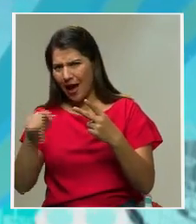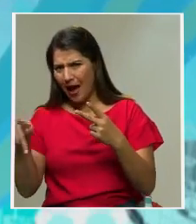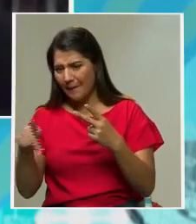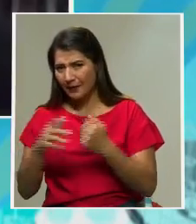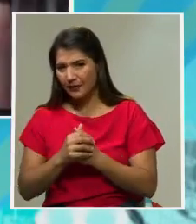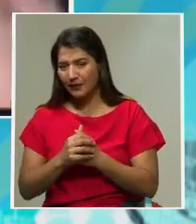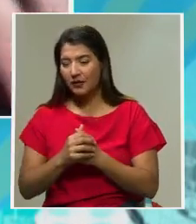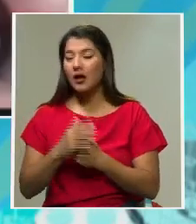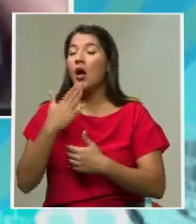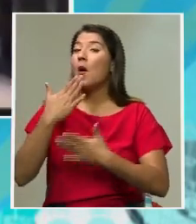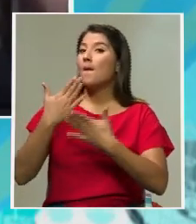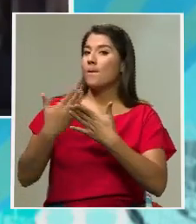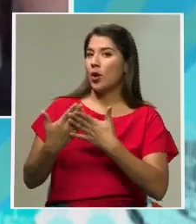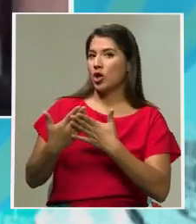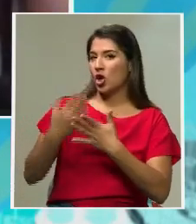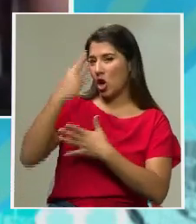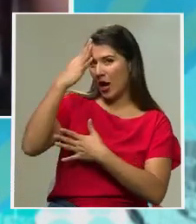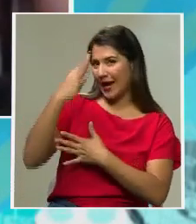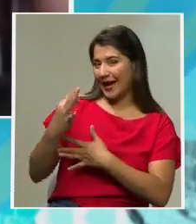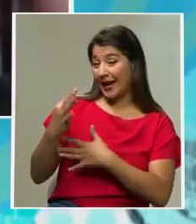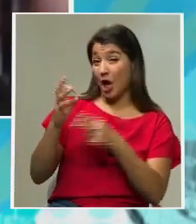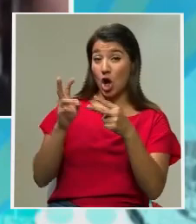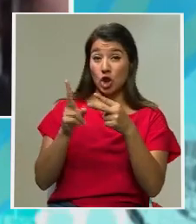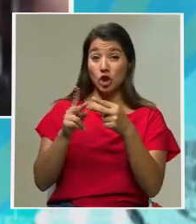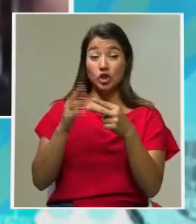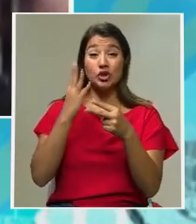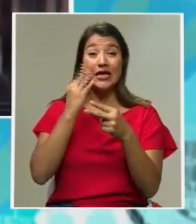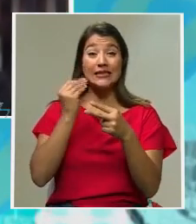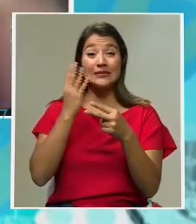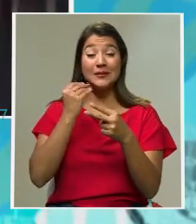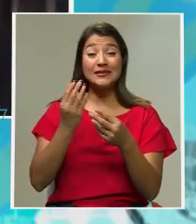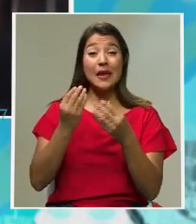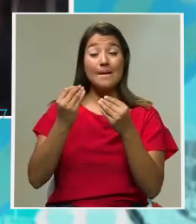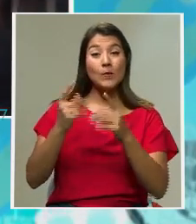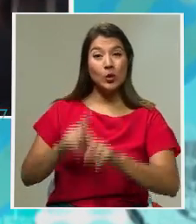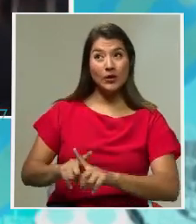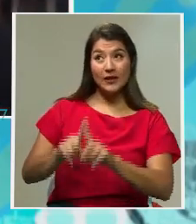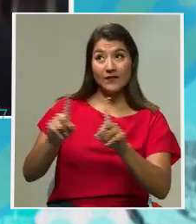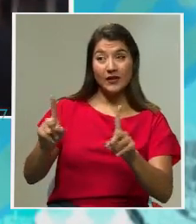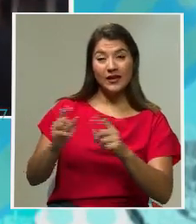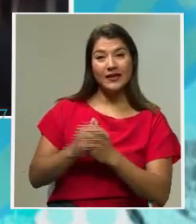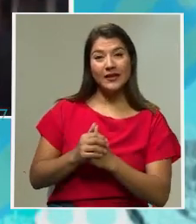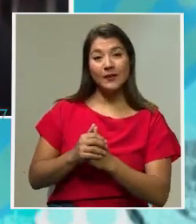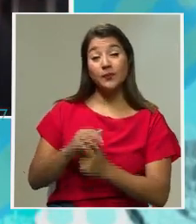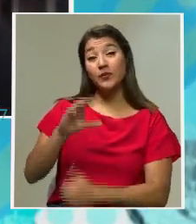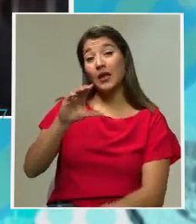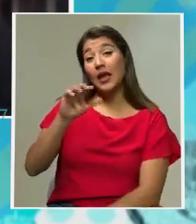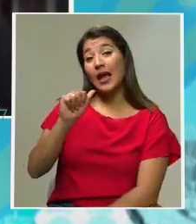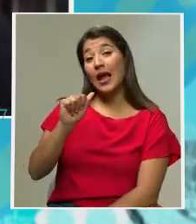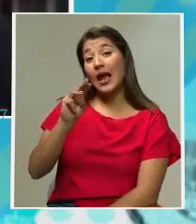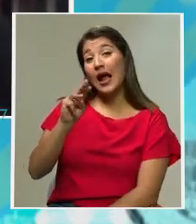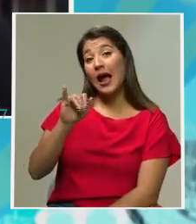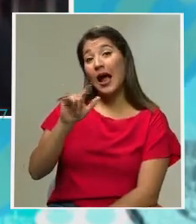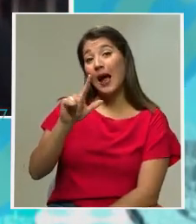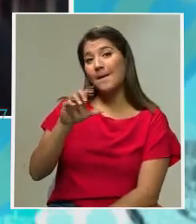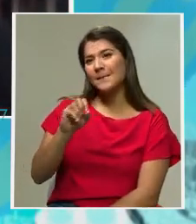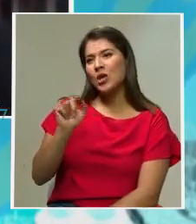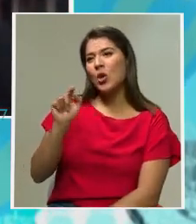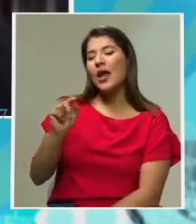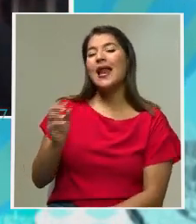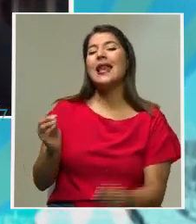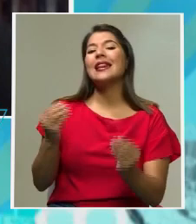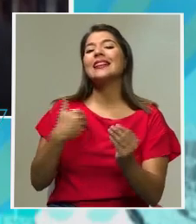bueno, creo que son dos experiencias muy distintas. Camilo es una persona tal vez más